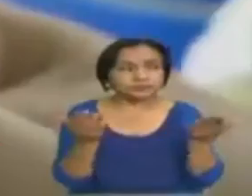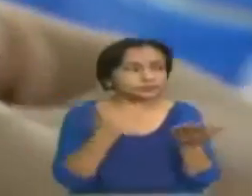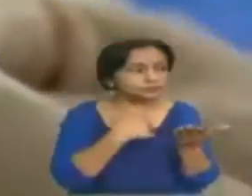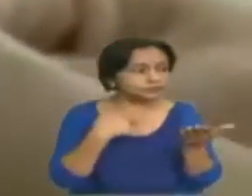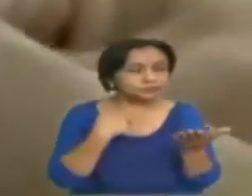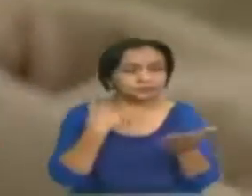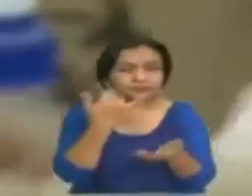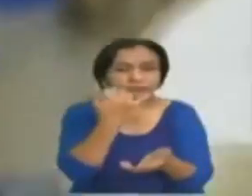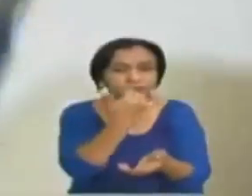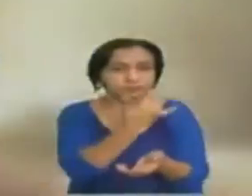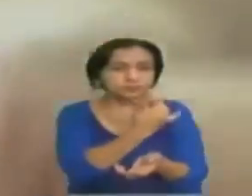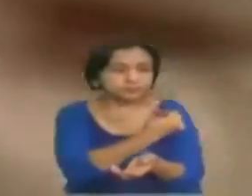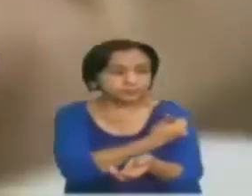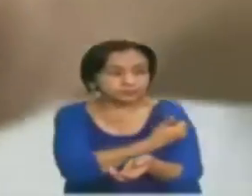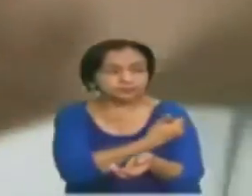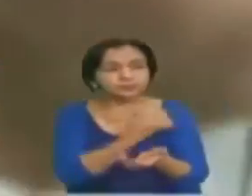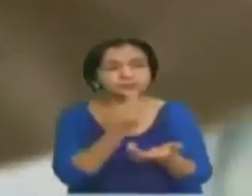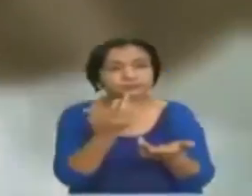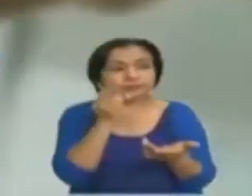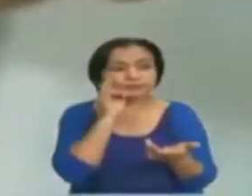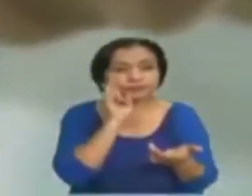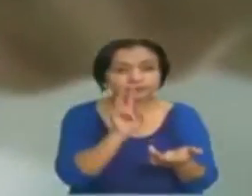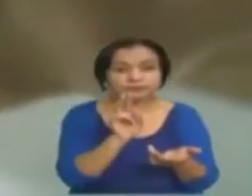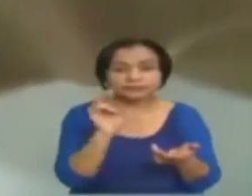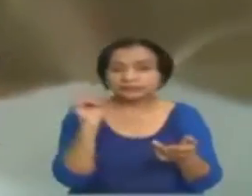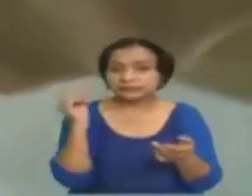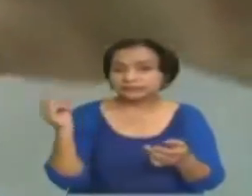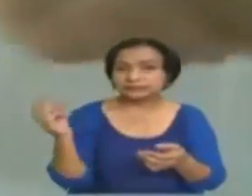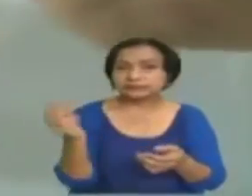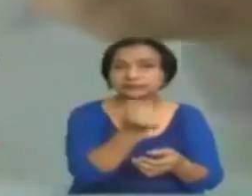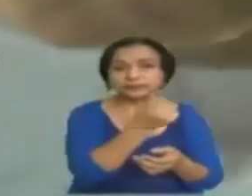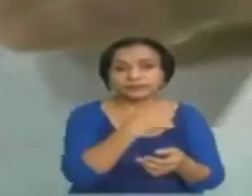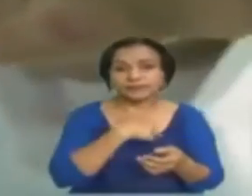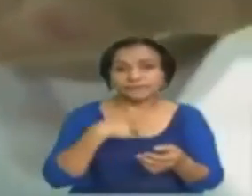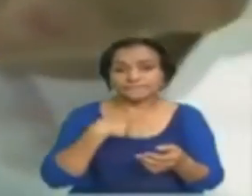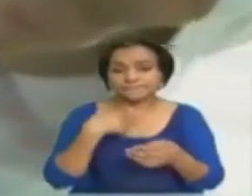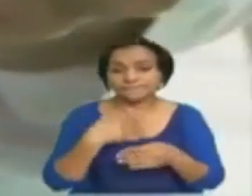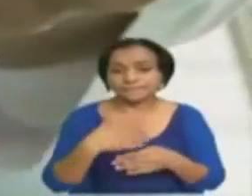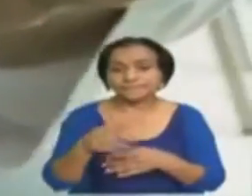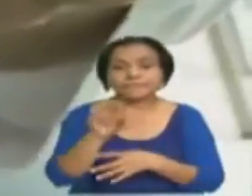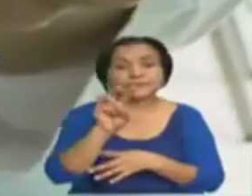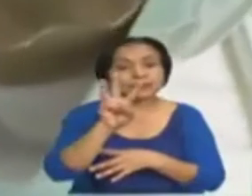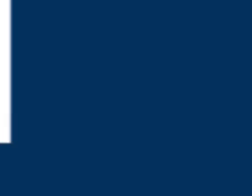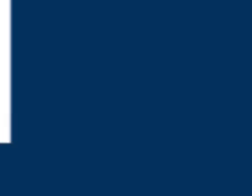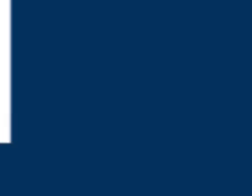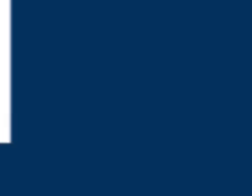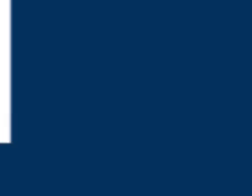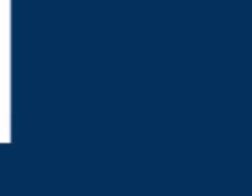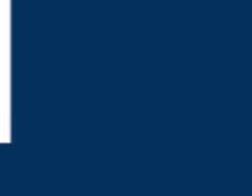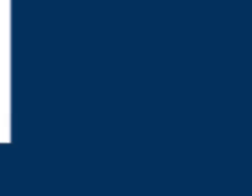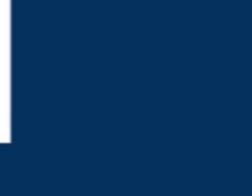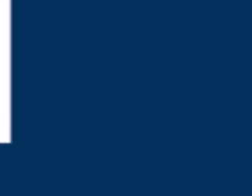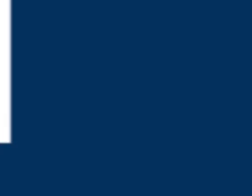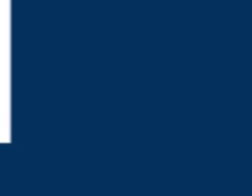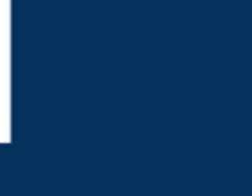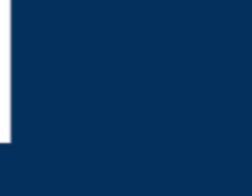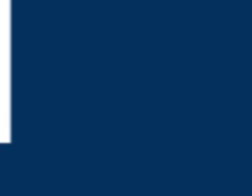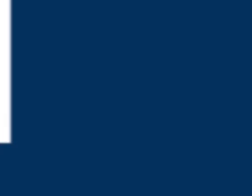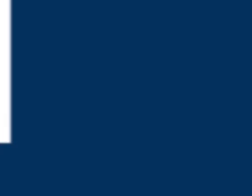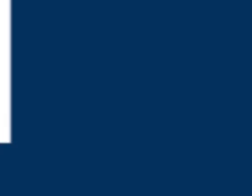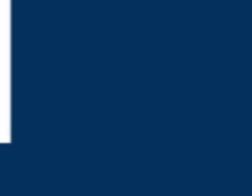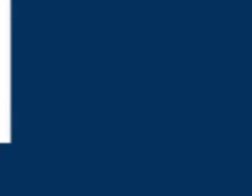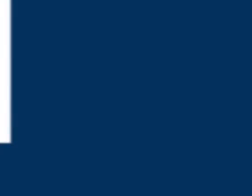Navarro, 8 de la mañana, primeras y segundas. El CUA, Hospital Primario Héroes y Mártires del CUA, 8 de la